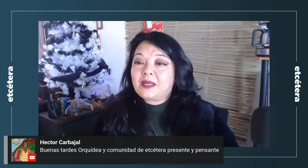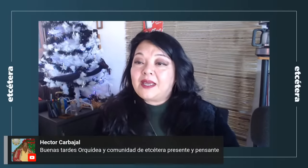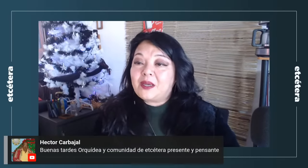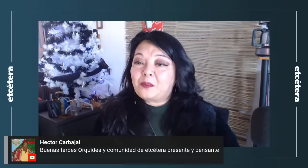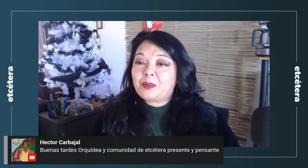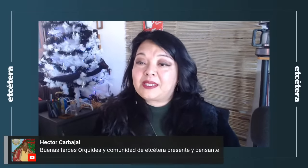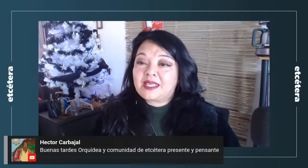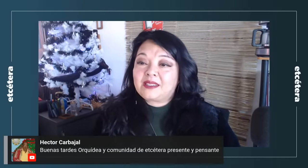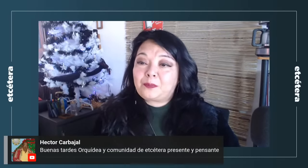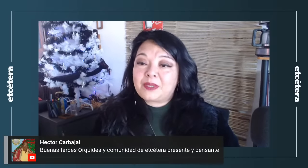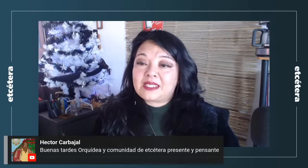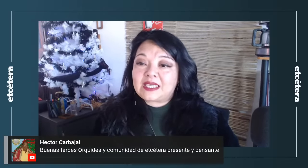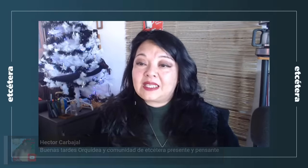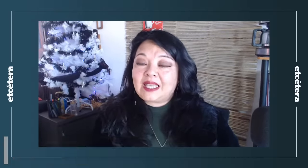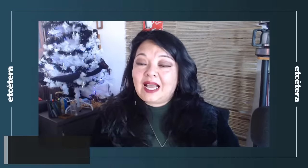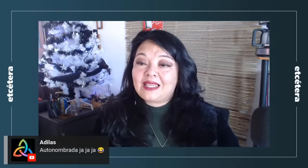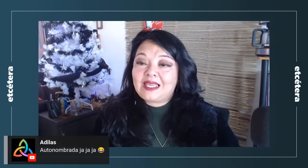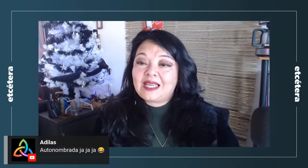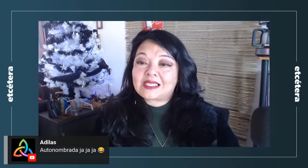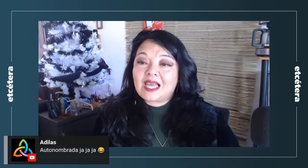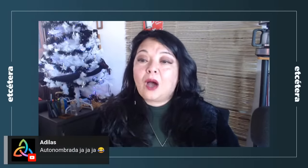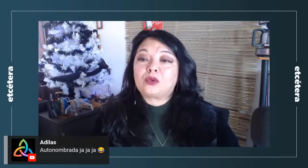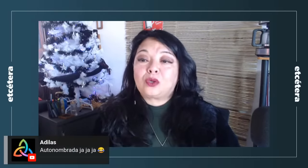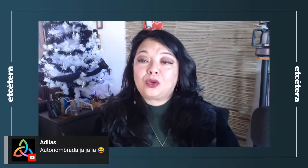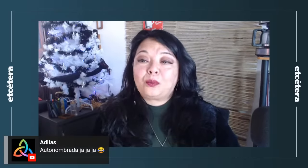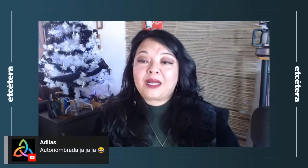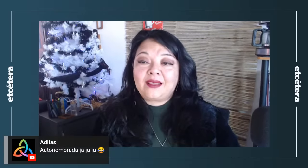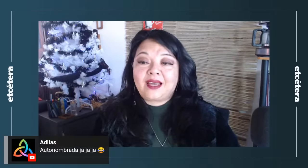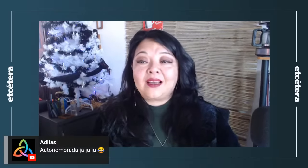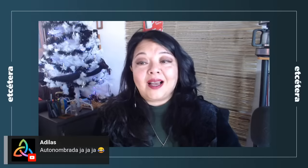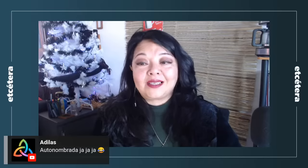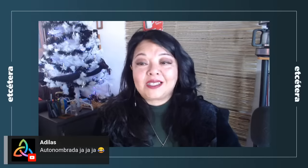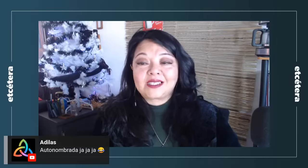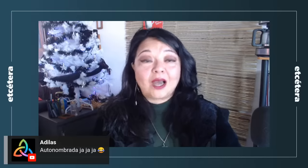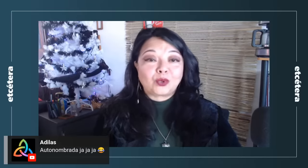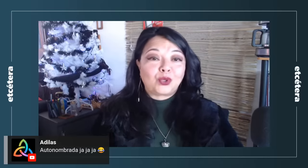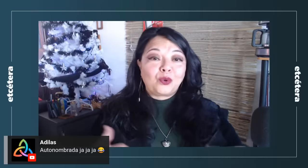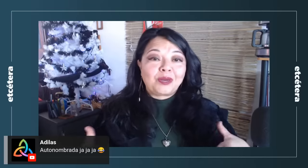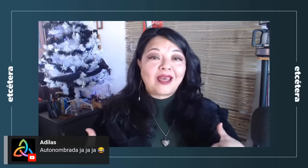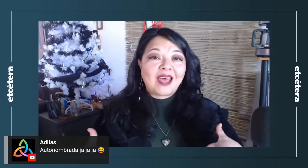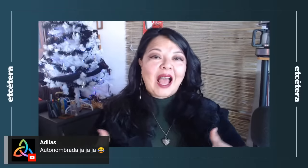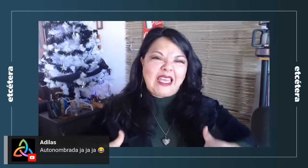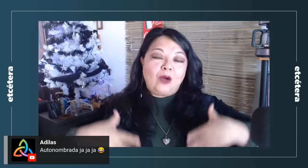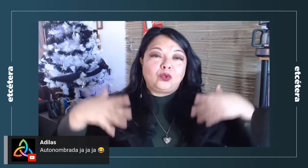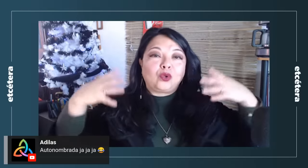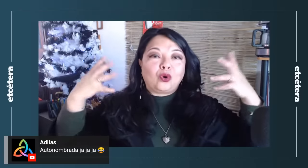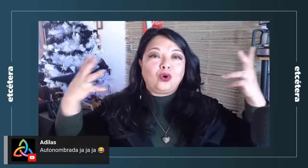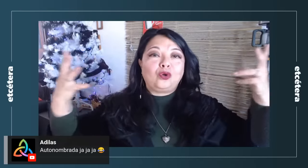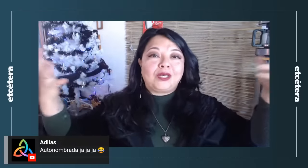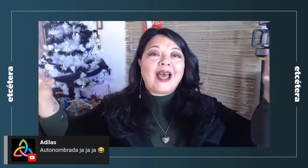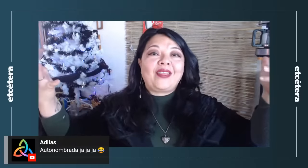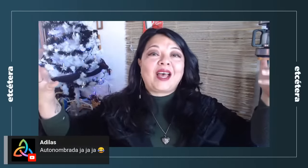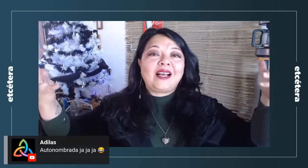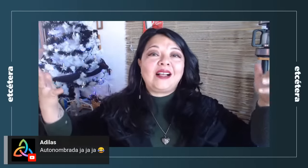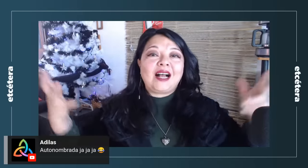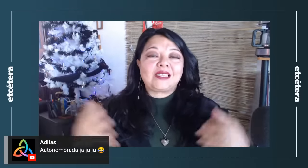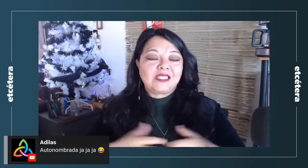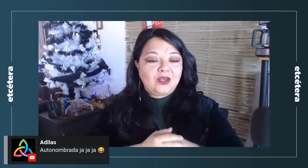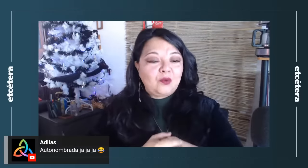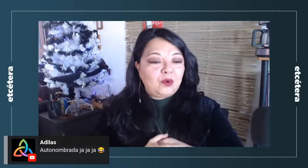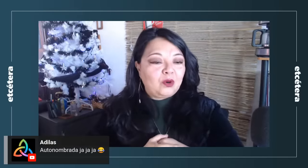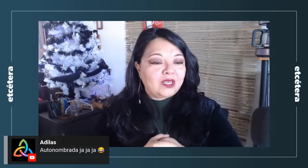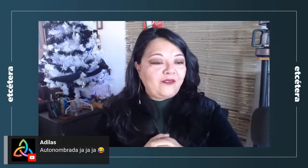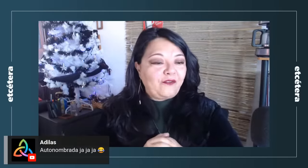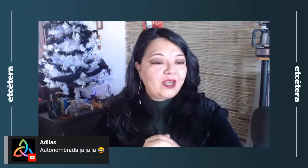etcétera presente y pensante adilas autonombrada así es autonombrada y autocor onada